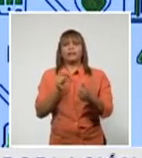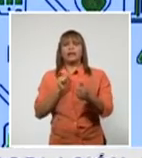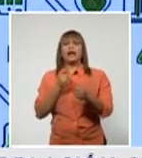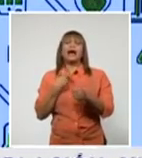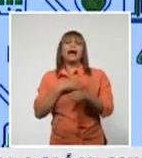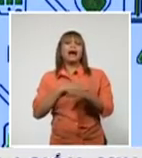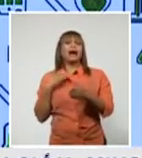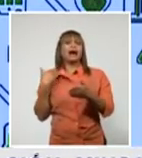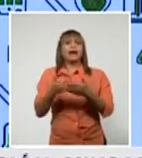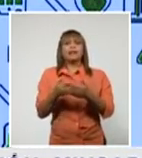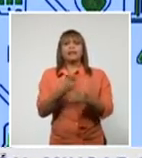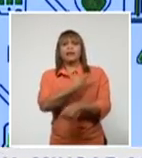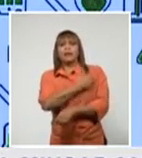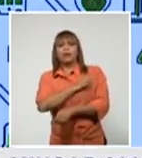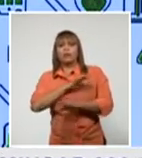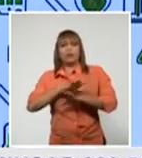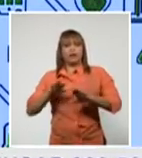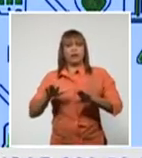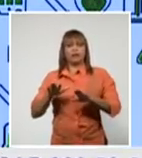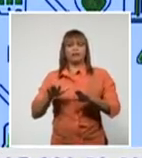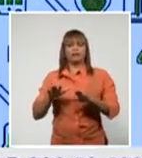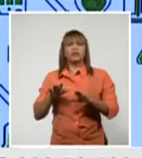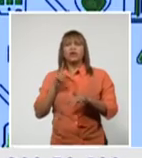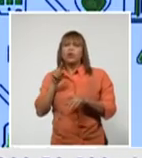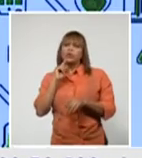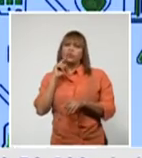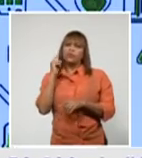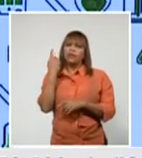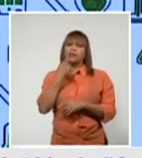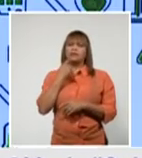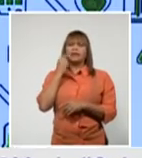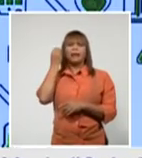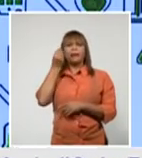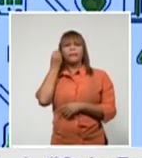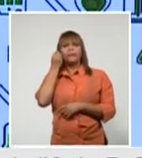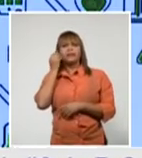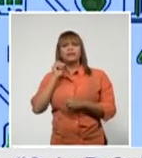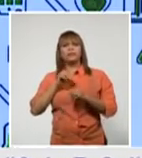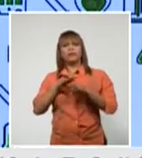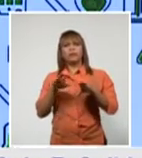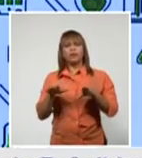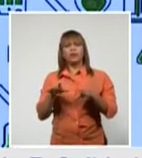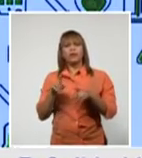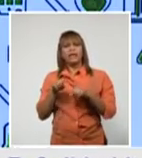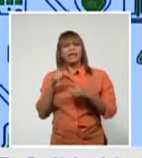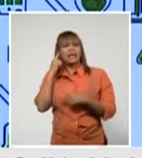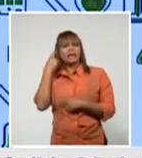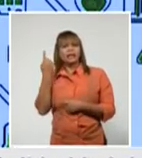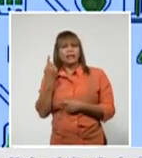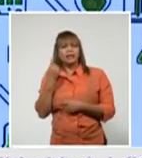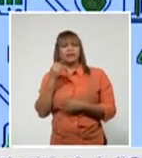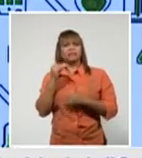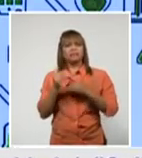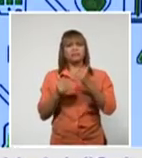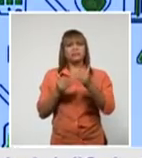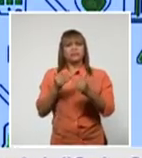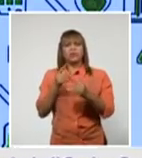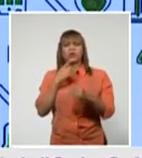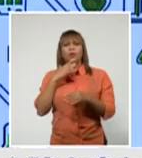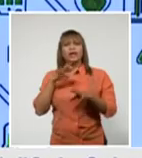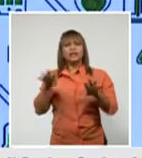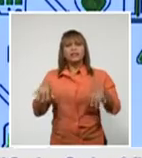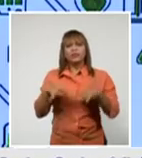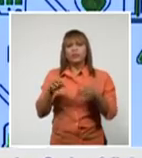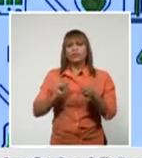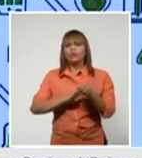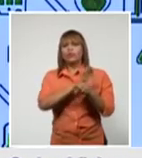nos inmunice a todos. Como epidemiólogo de amplia experiencia, ¿cómo cree el doctor Durán que se proyecte este escenario COVID-19 en